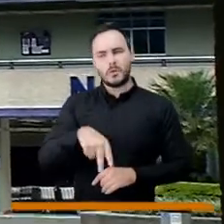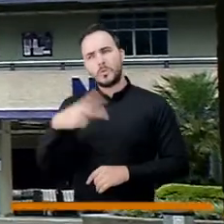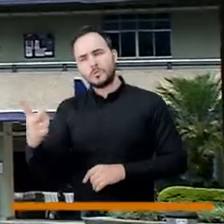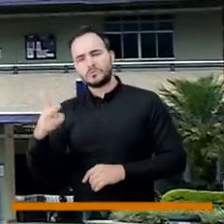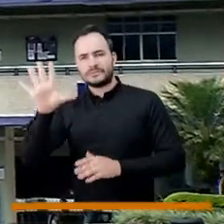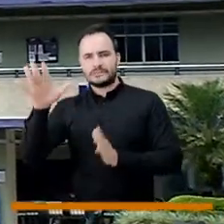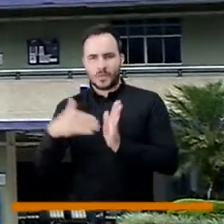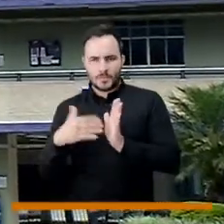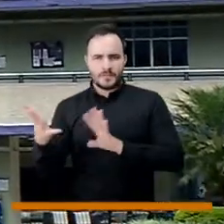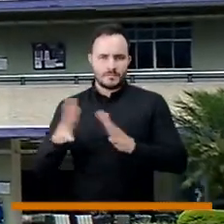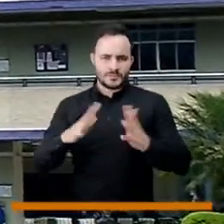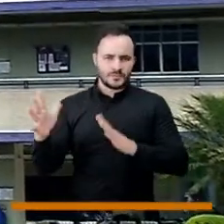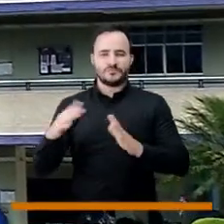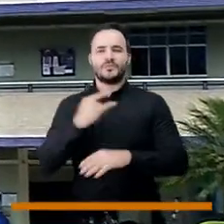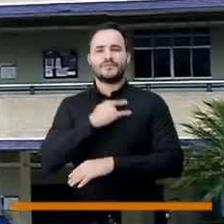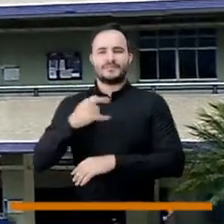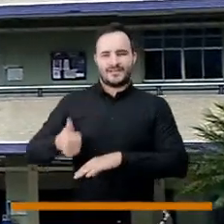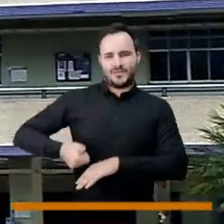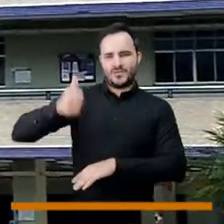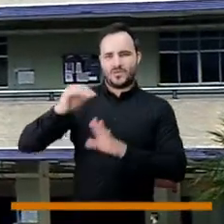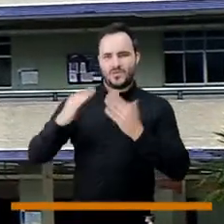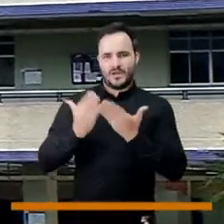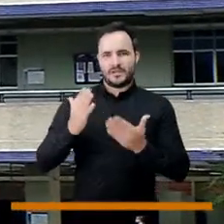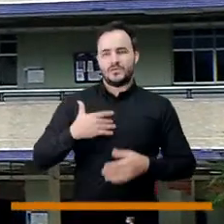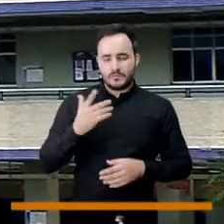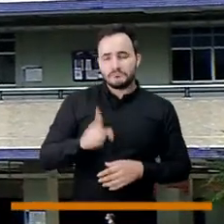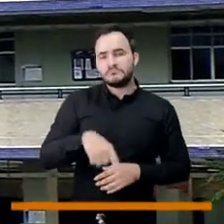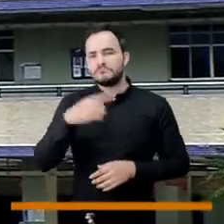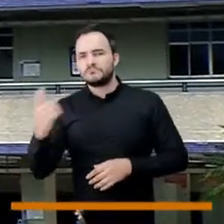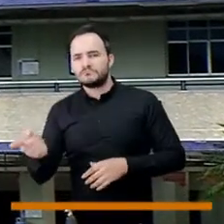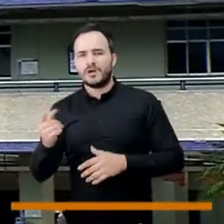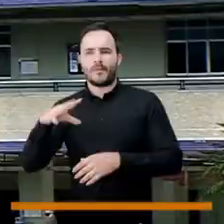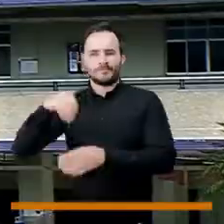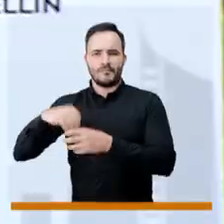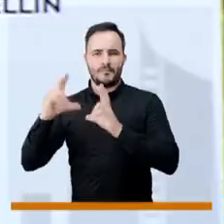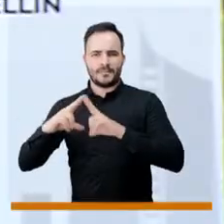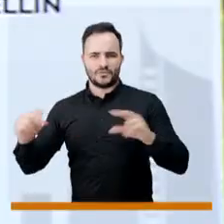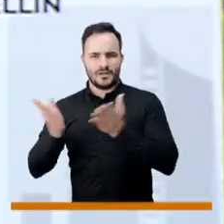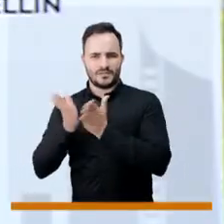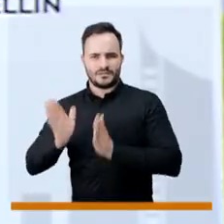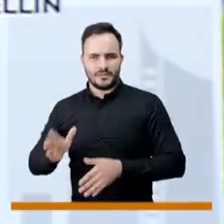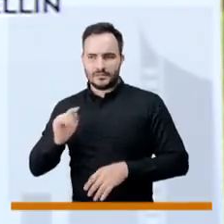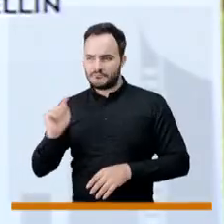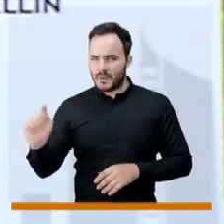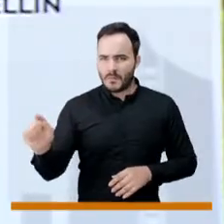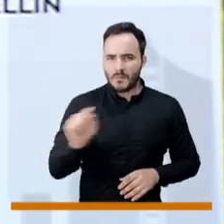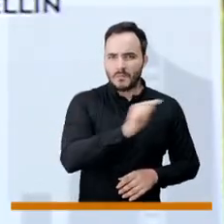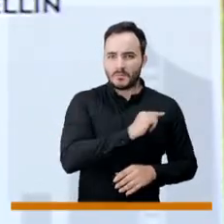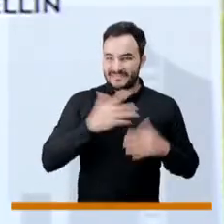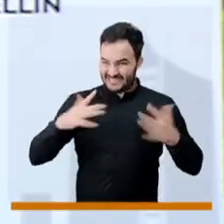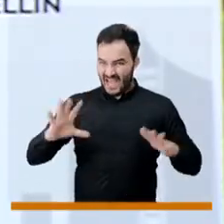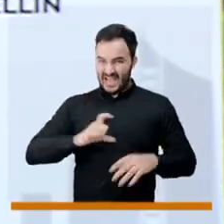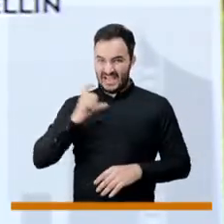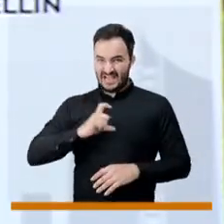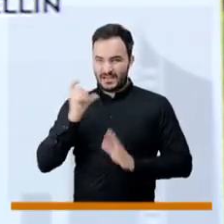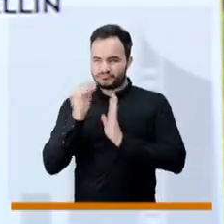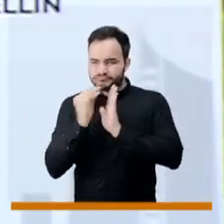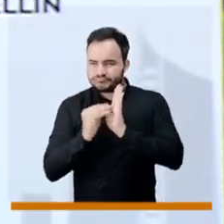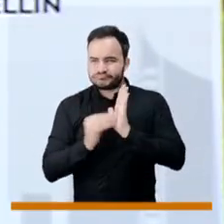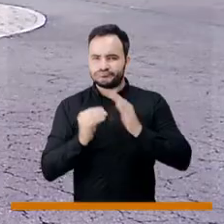otros más de 5.000 también del colegio mayor de antioquia los estudiantes del pascual bra ustedes los tienen